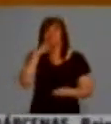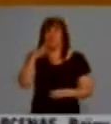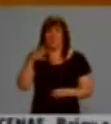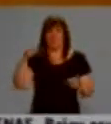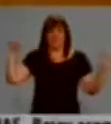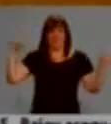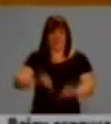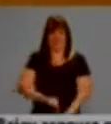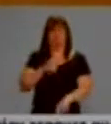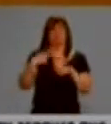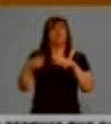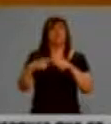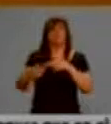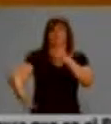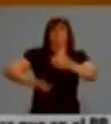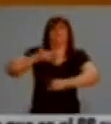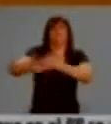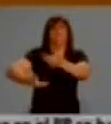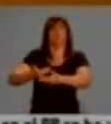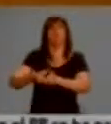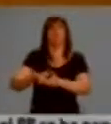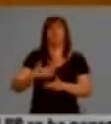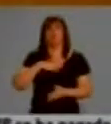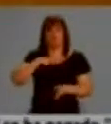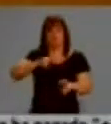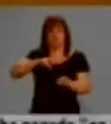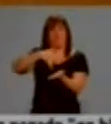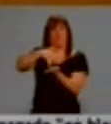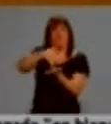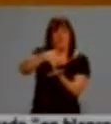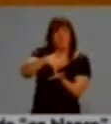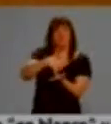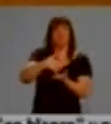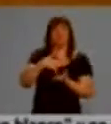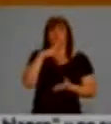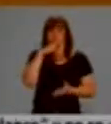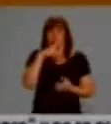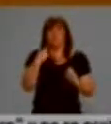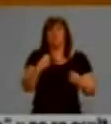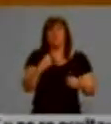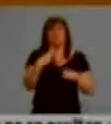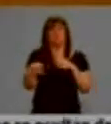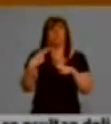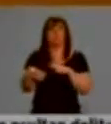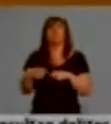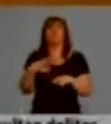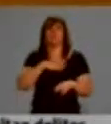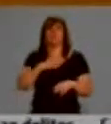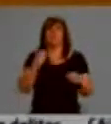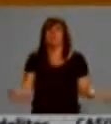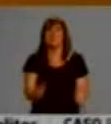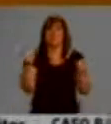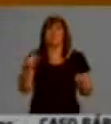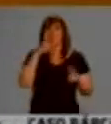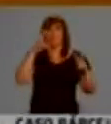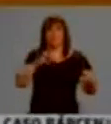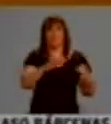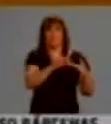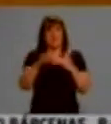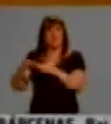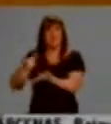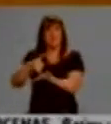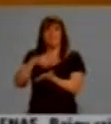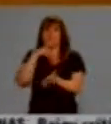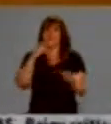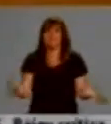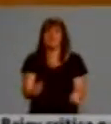la crisis política, que permitan superar el debilitamiento de las fuerzas políticas, que permitan superar los liderazgos. Y cuando hablamos